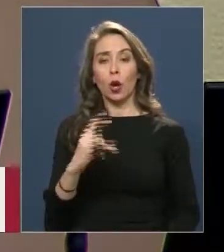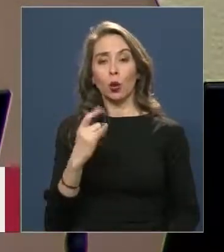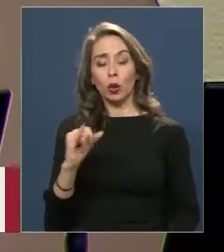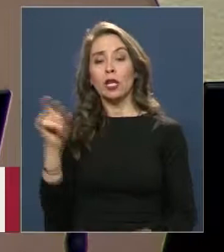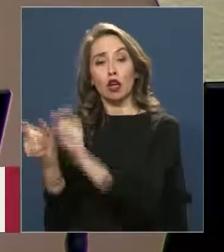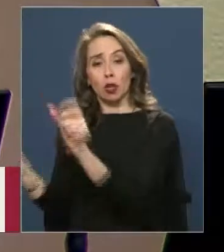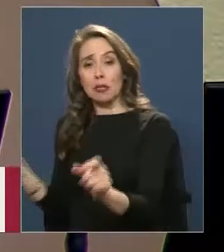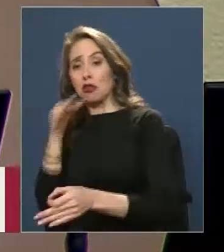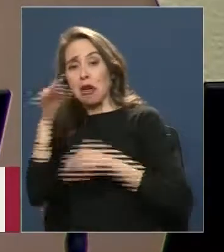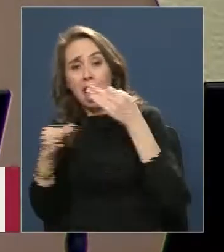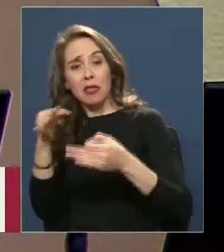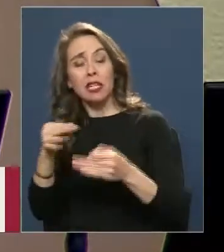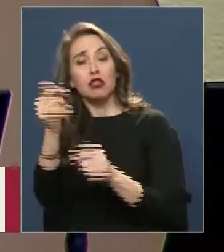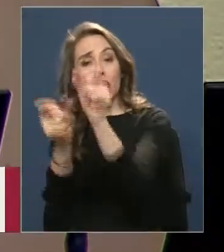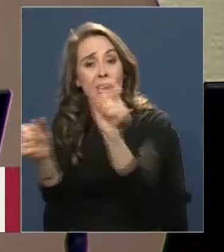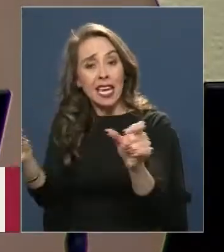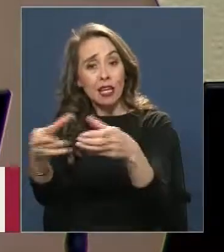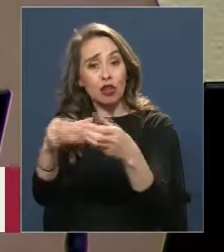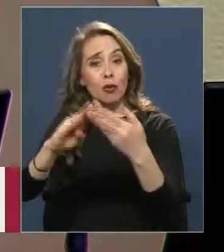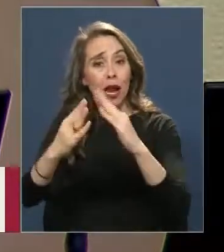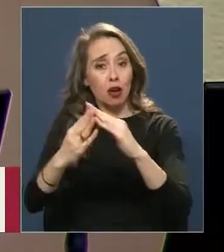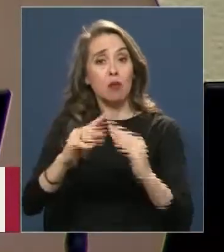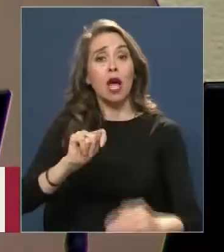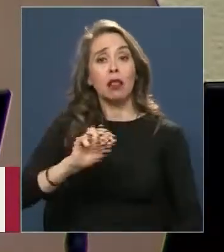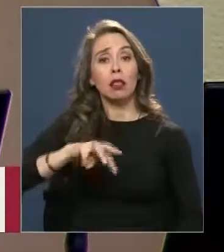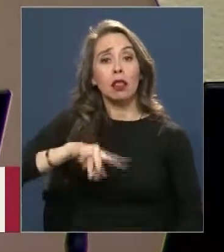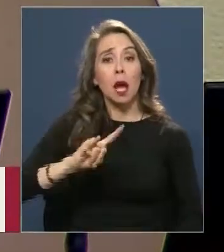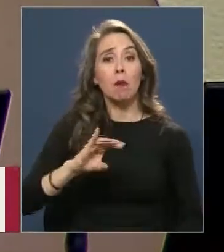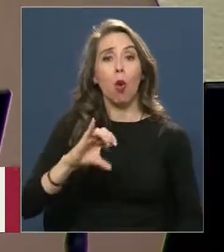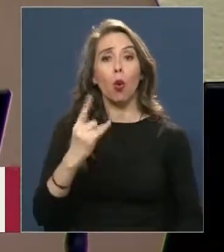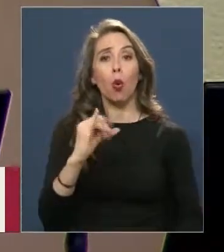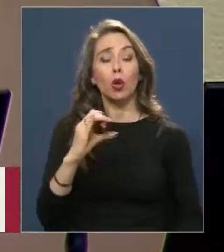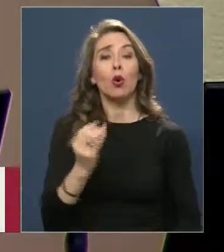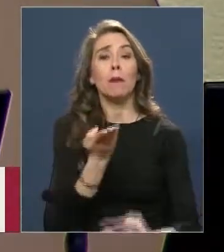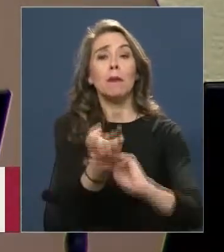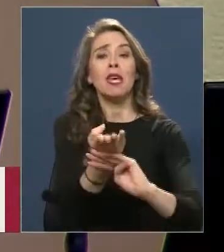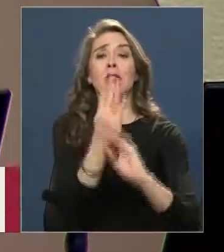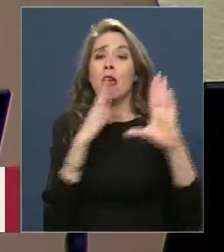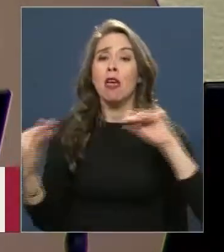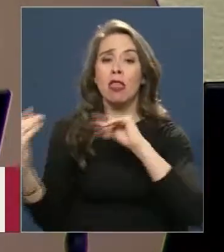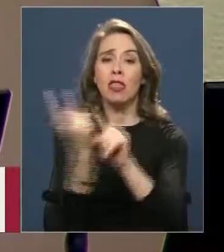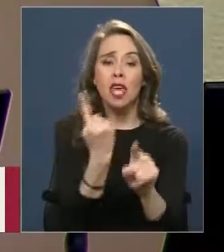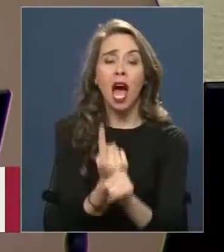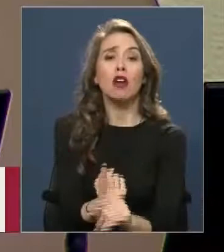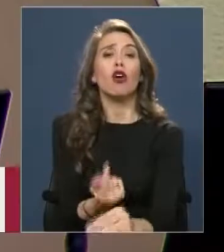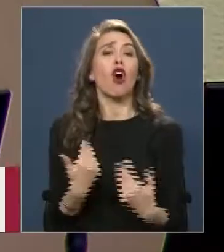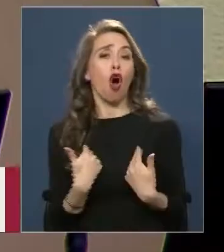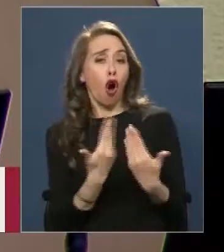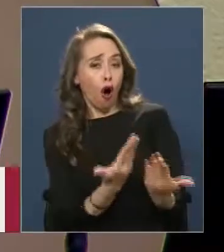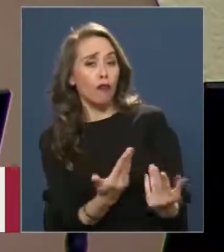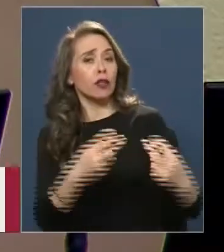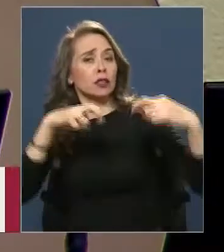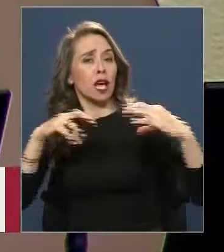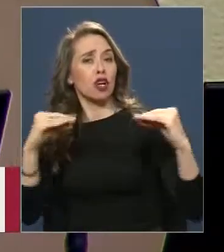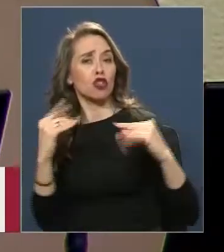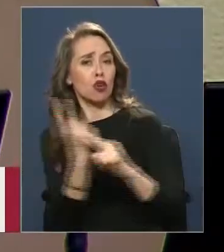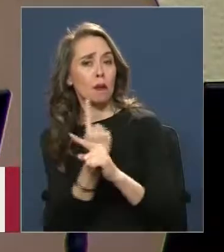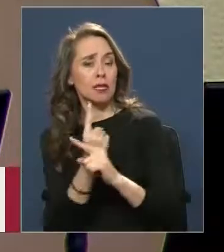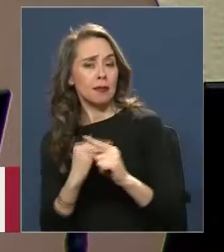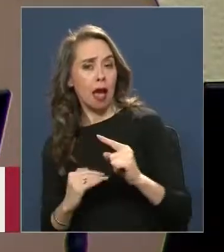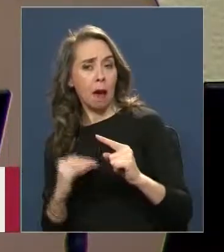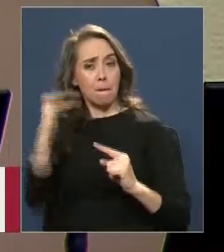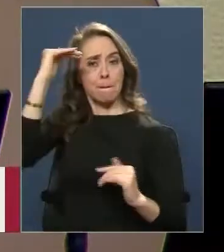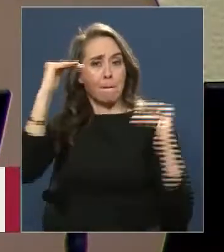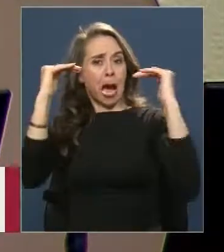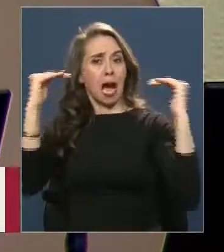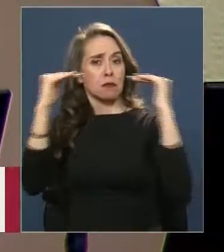ellos han pedido es diálogo. Lo que ellos han ofrecido es una conversación del más alto nivel